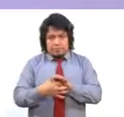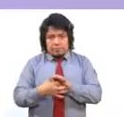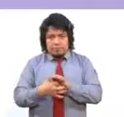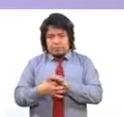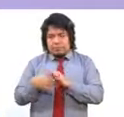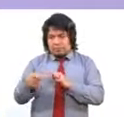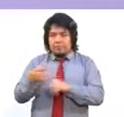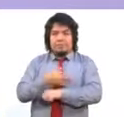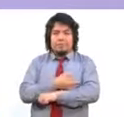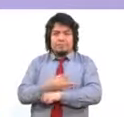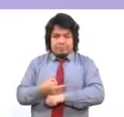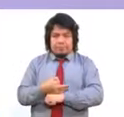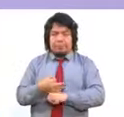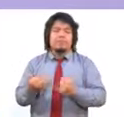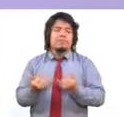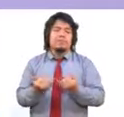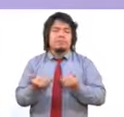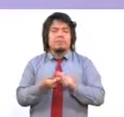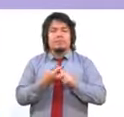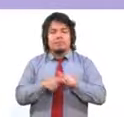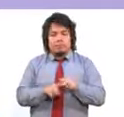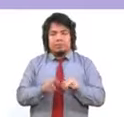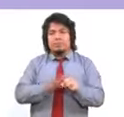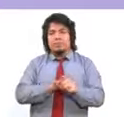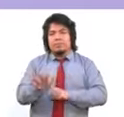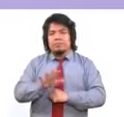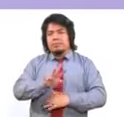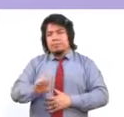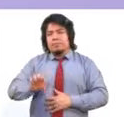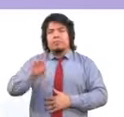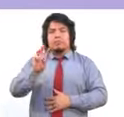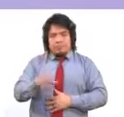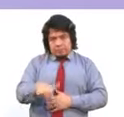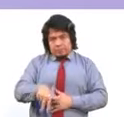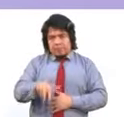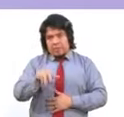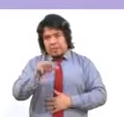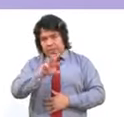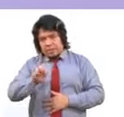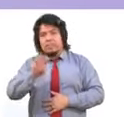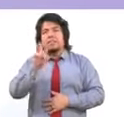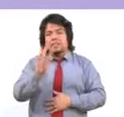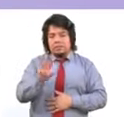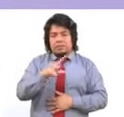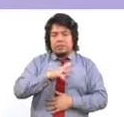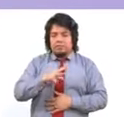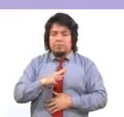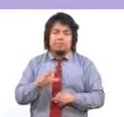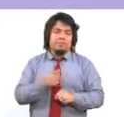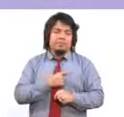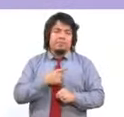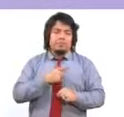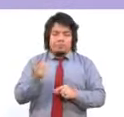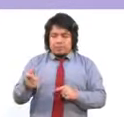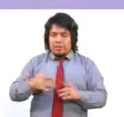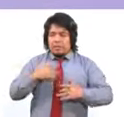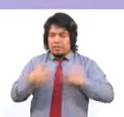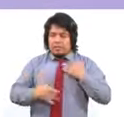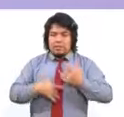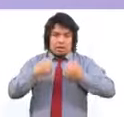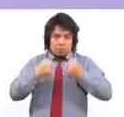revinculaciones familiares y se inició el proceso de 303. En aras de velar la integridad, seguridad y la